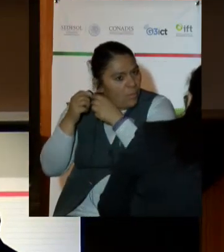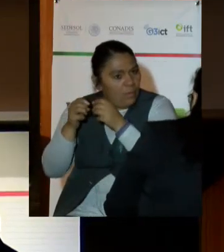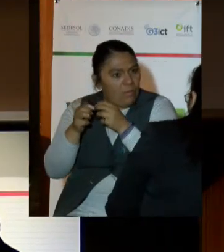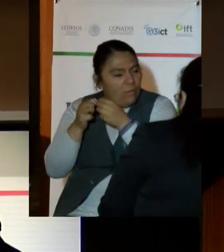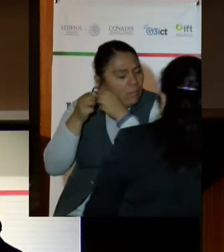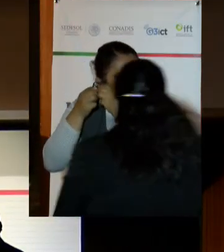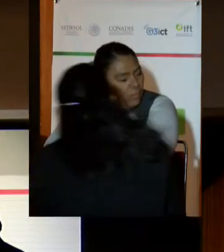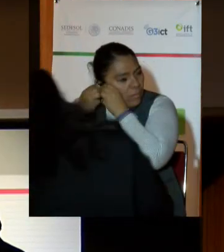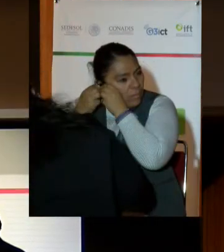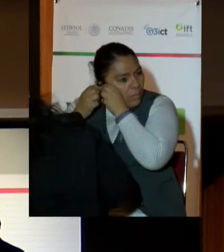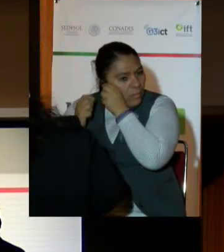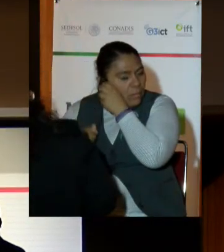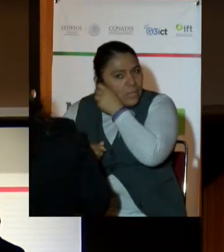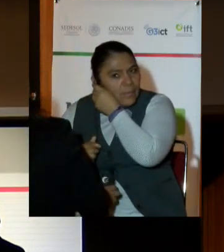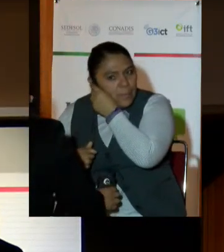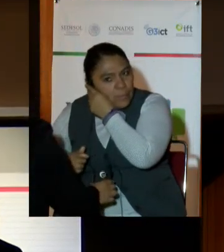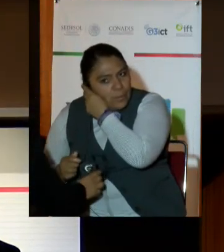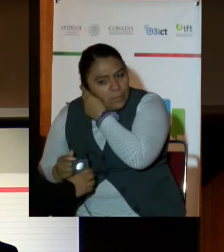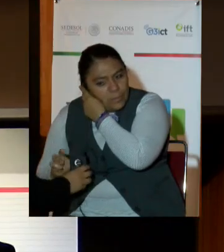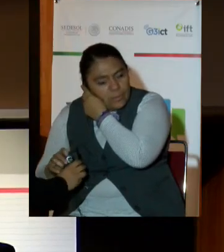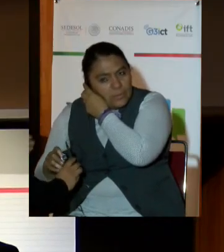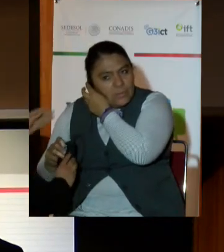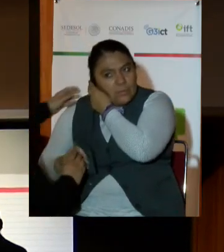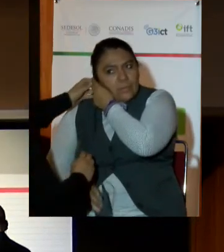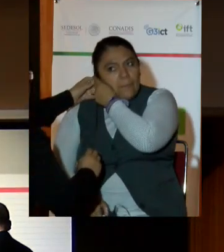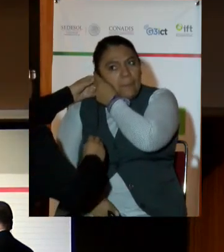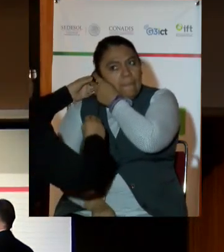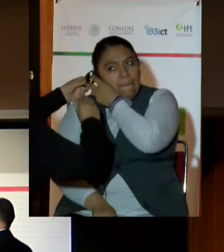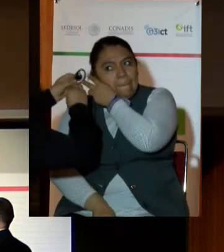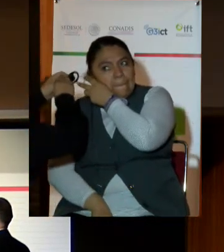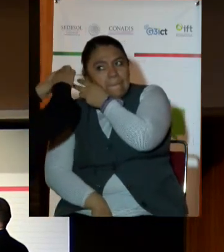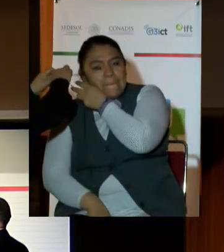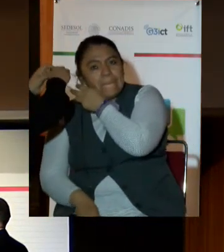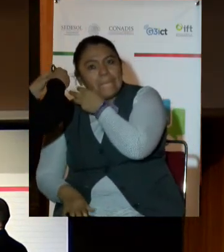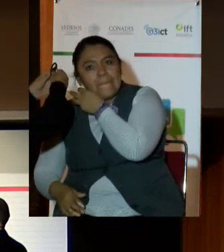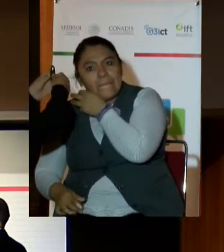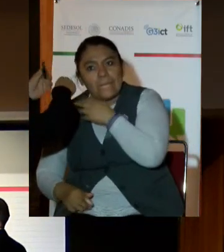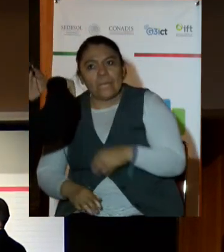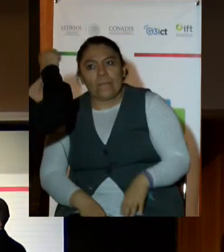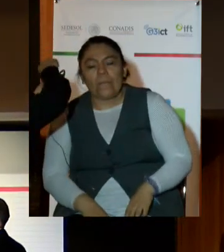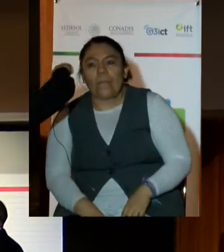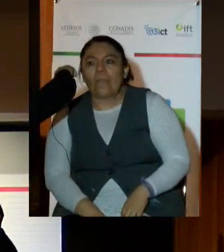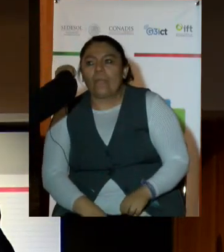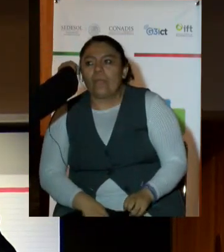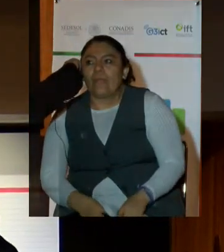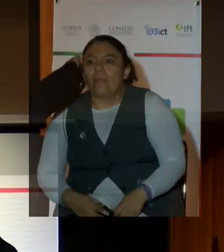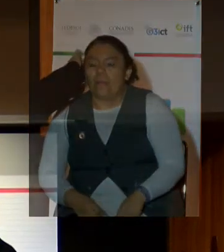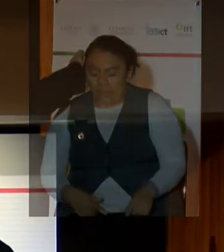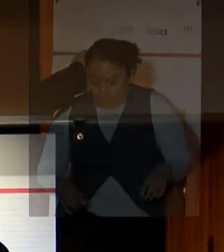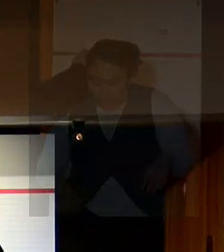minutos para que procedamos a las conclusiones de este foro, efectivamente por parte de James